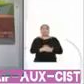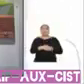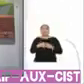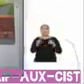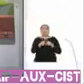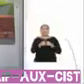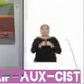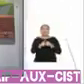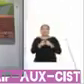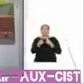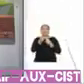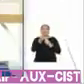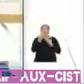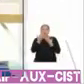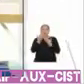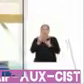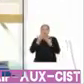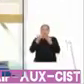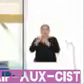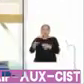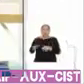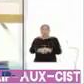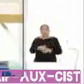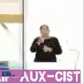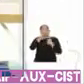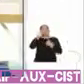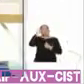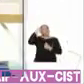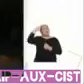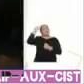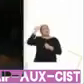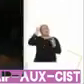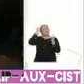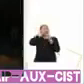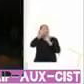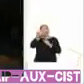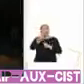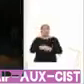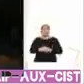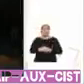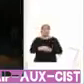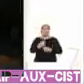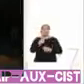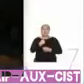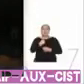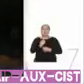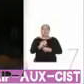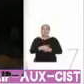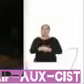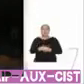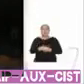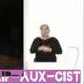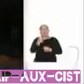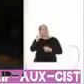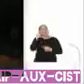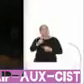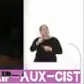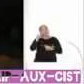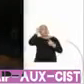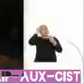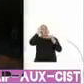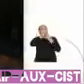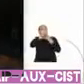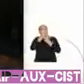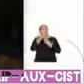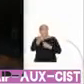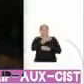Hasta sacrificio hacen algunos. ¿Cuáles son sus sueños y metas? Yo sí cumplí ya quizás una de mis metas y es